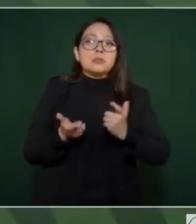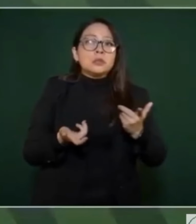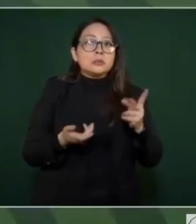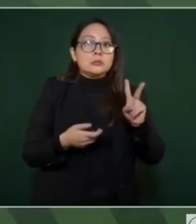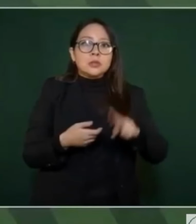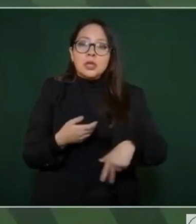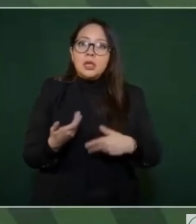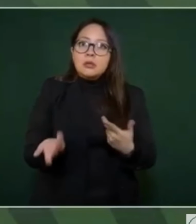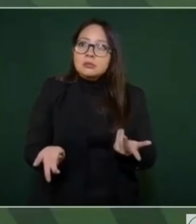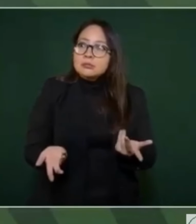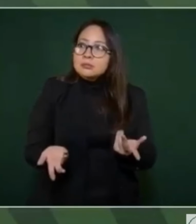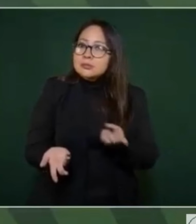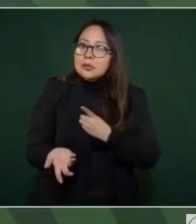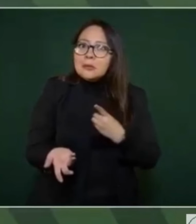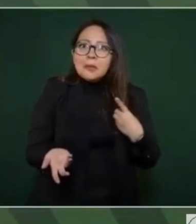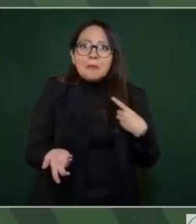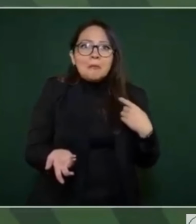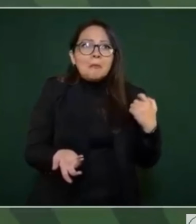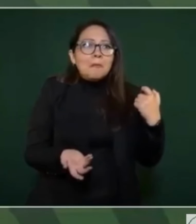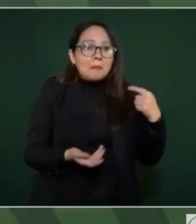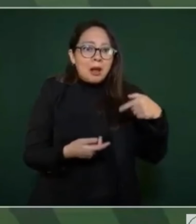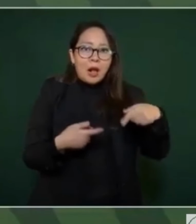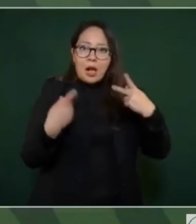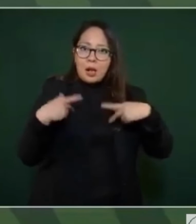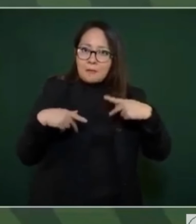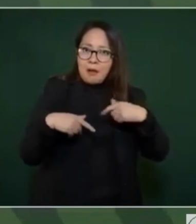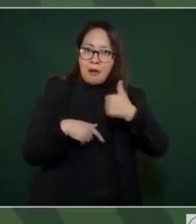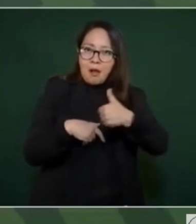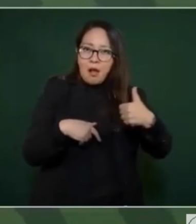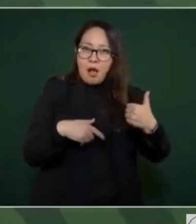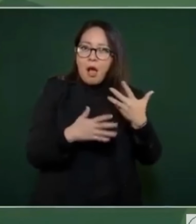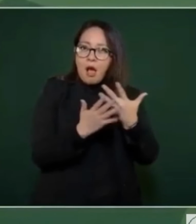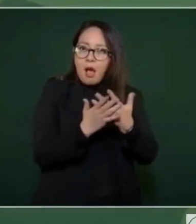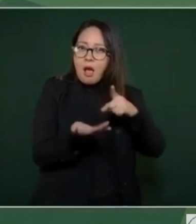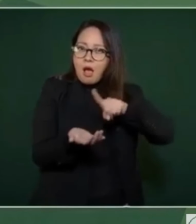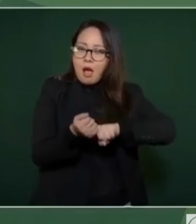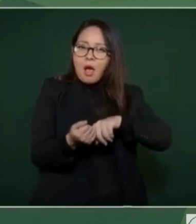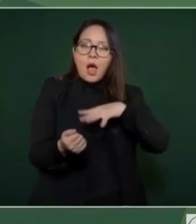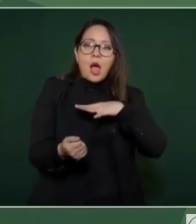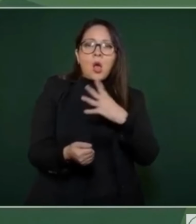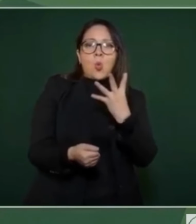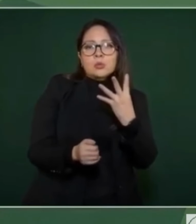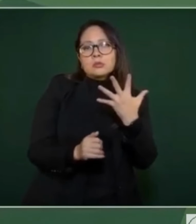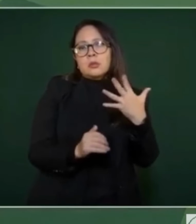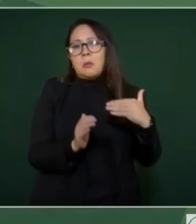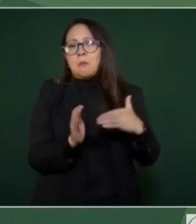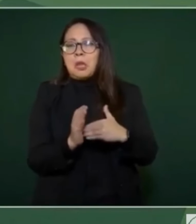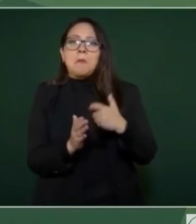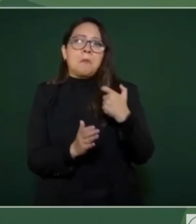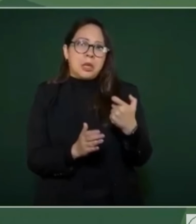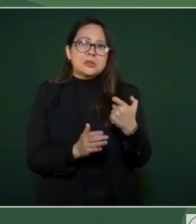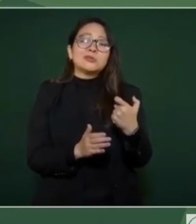se tenía que pagar por recluso como 4,000 o 5,000 pesos